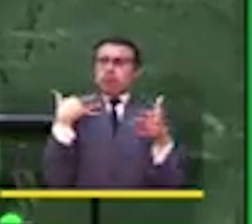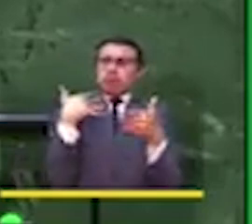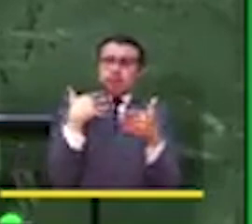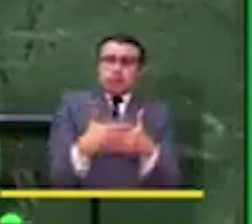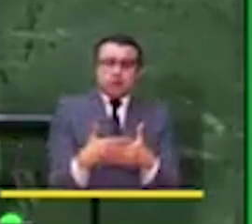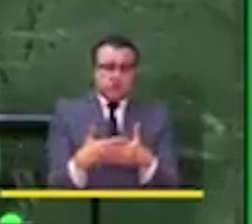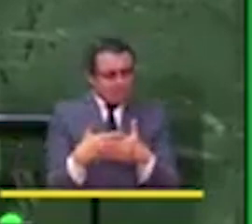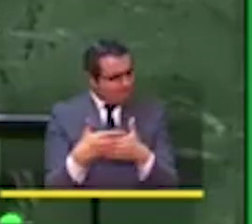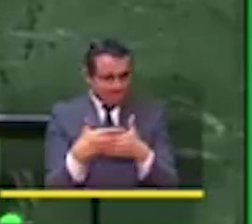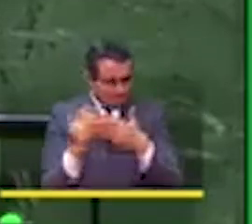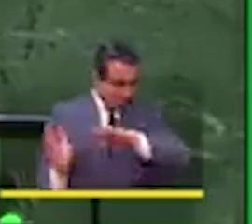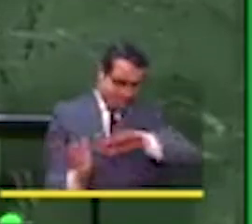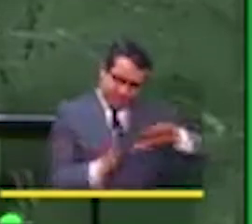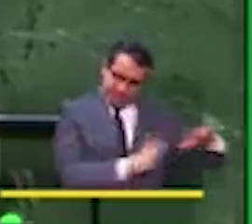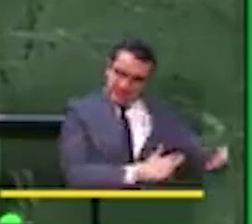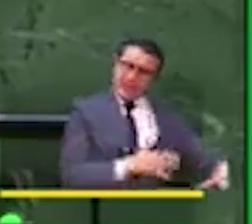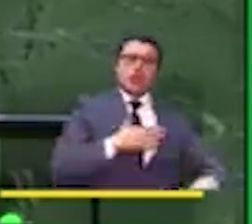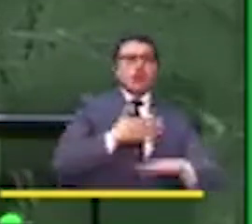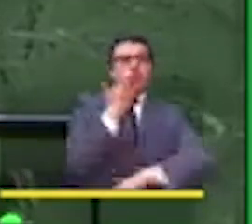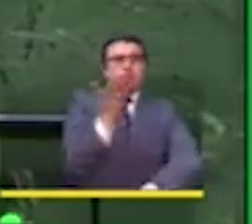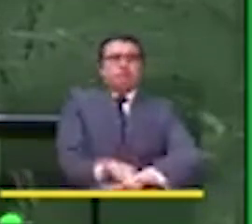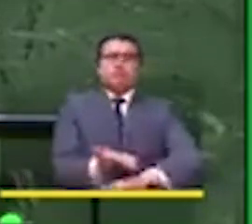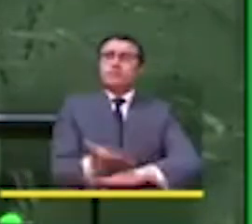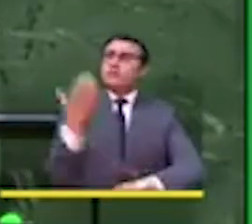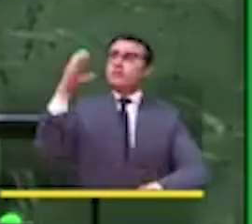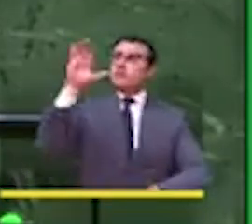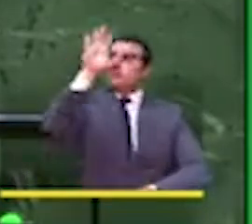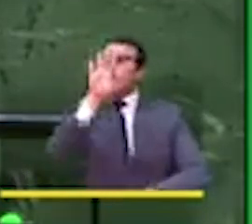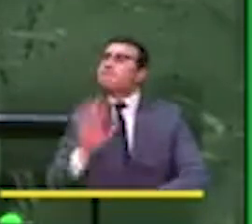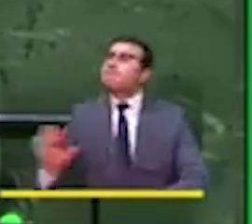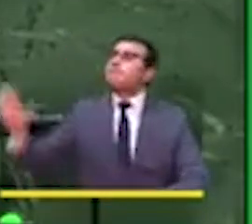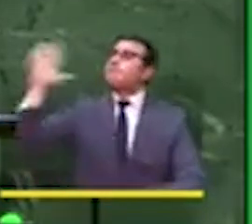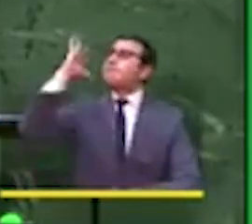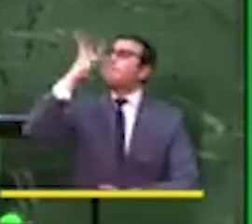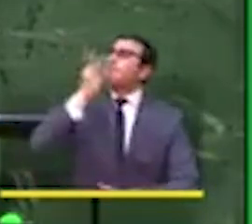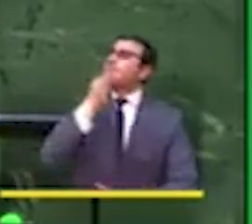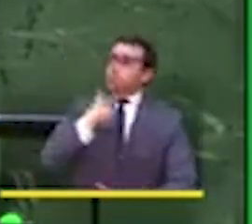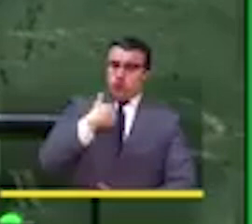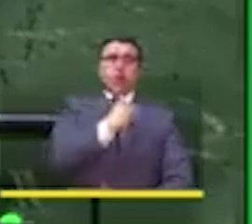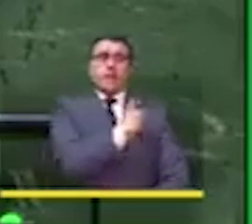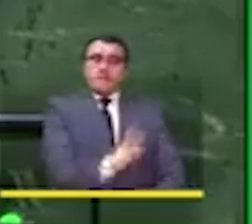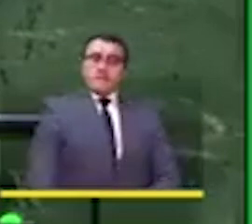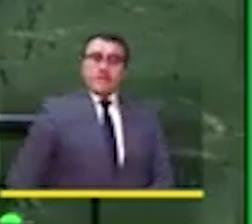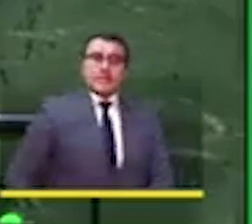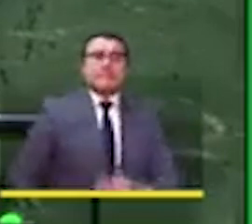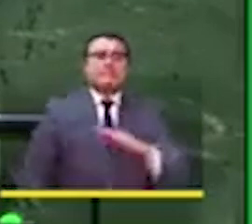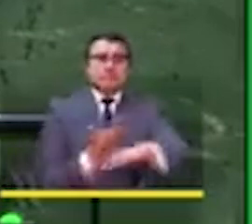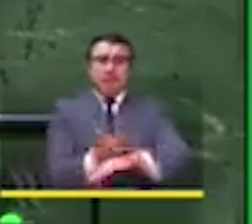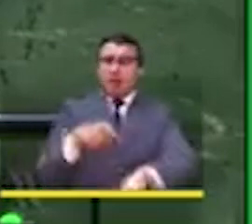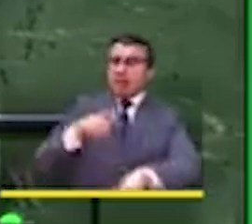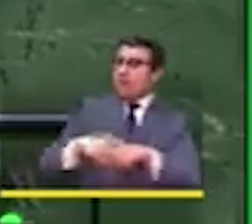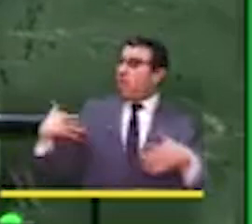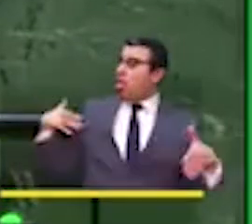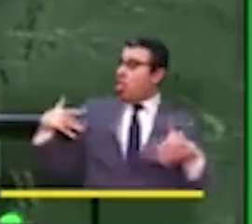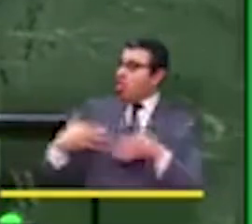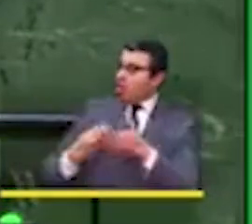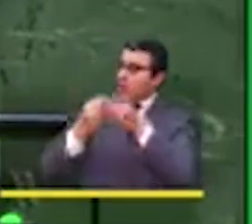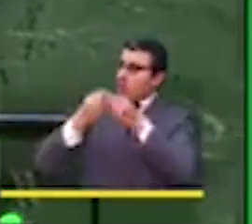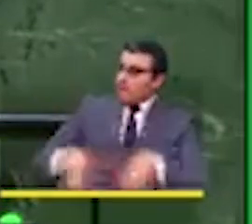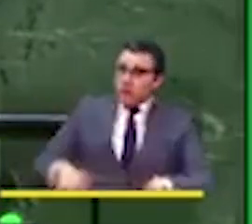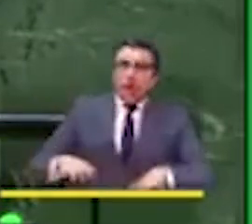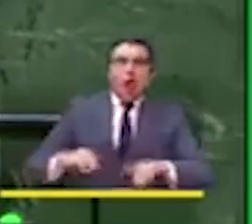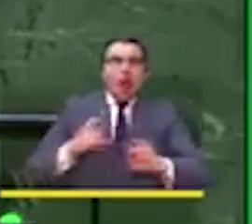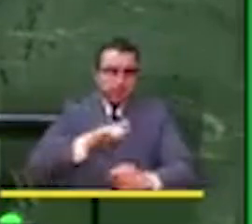Les propongo como presidente del país de la belleza, para recuperar el tiempo perdido, dos